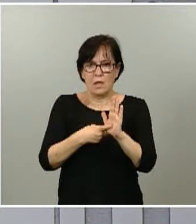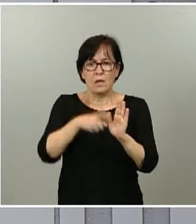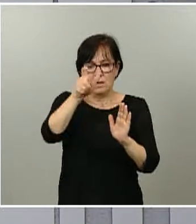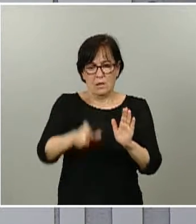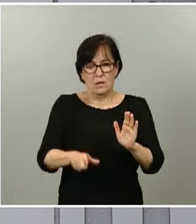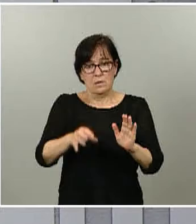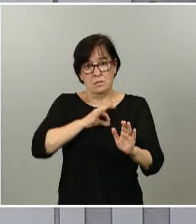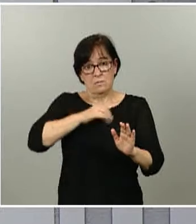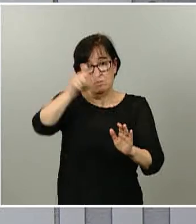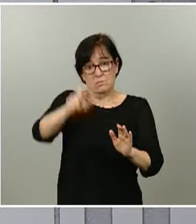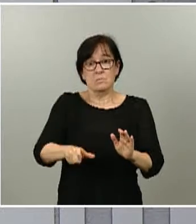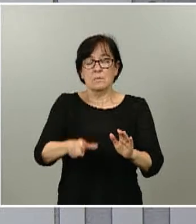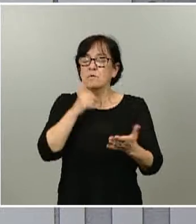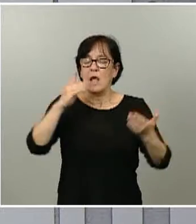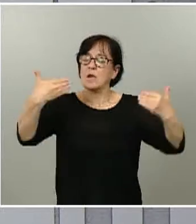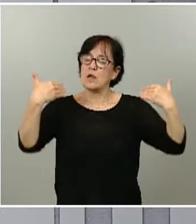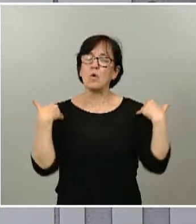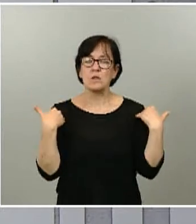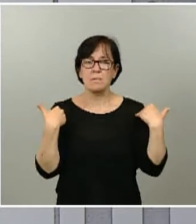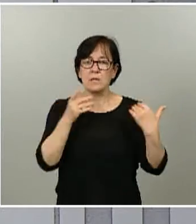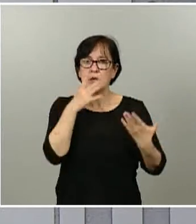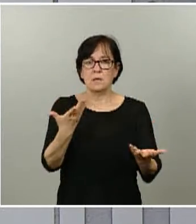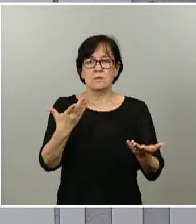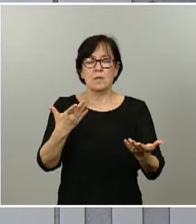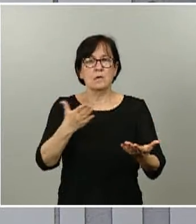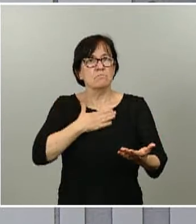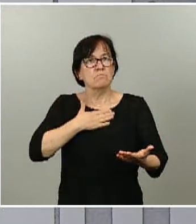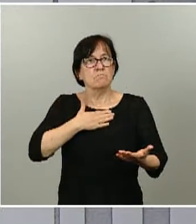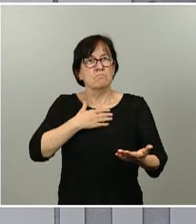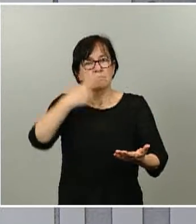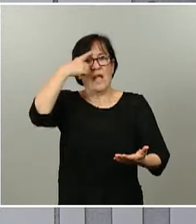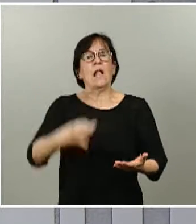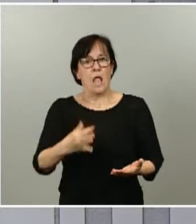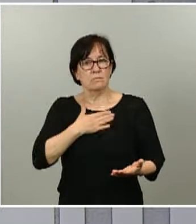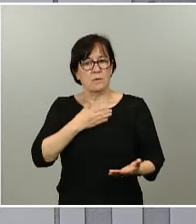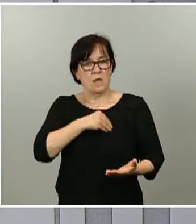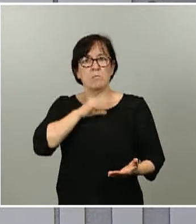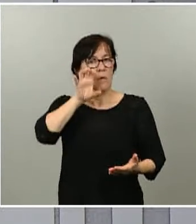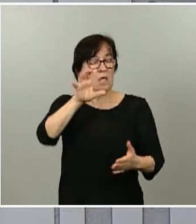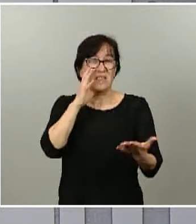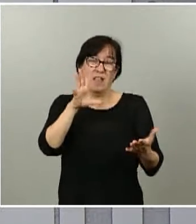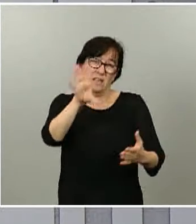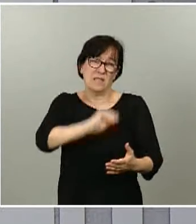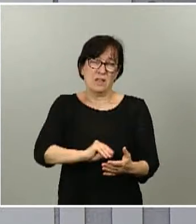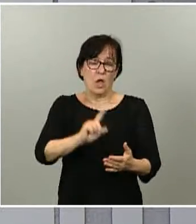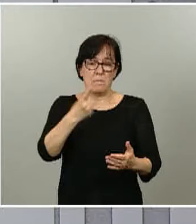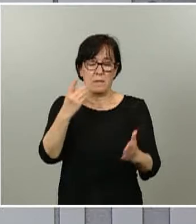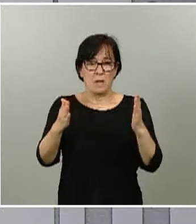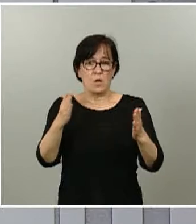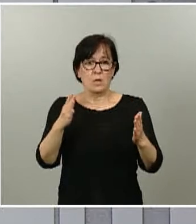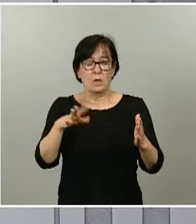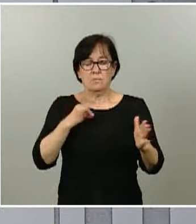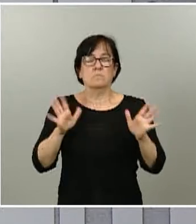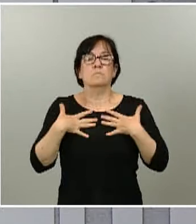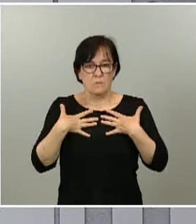de responsabilidad y, sobre todo, de patriotismo, entendiendo que en este primer momento se haya visto, ¿no?, sorprendido por